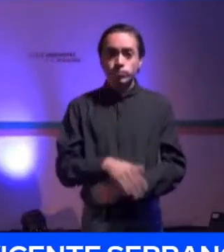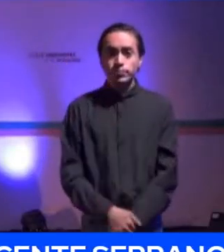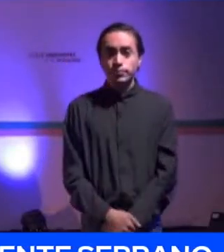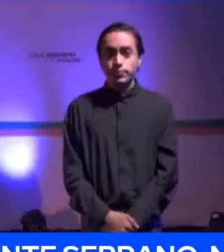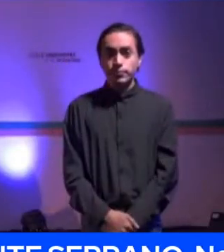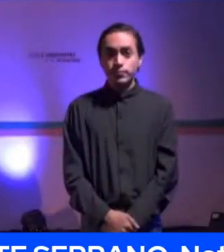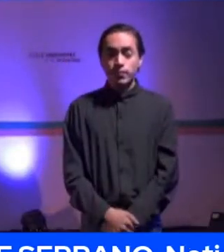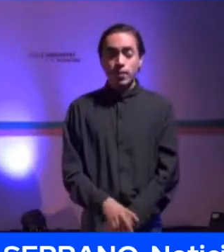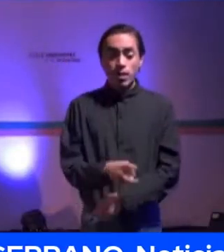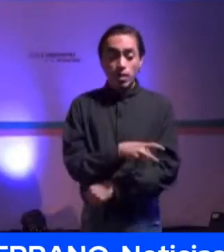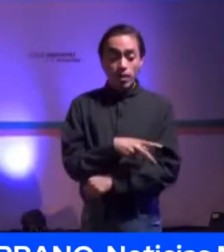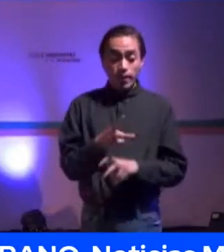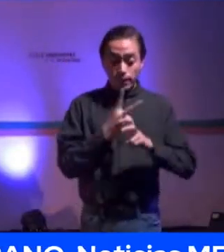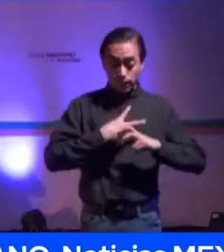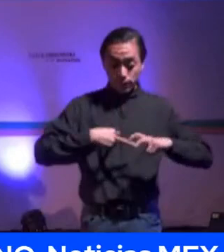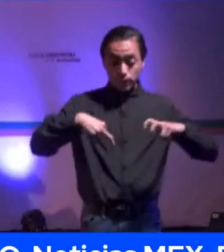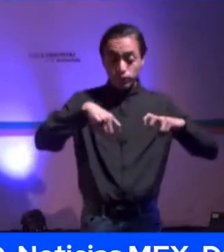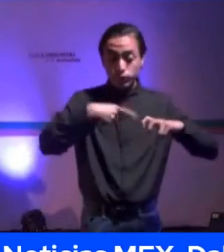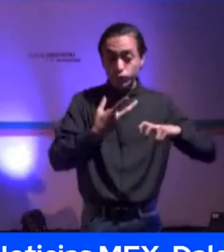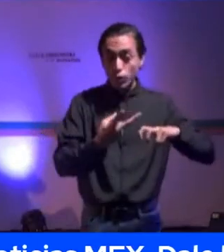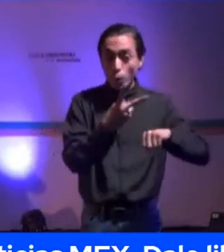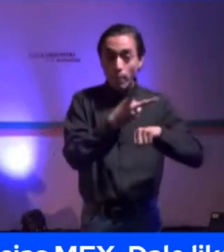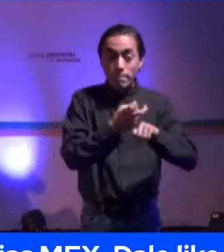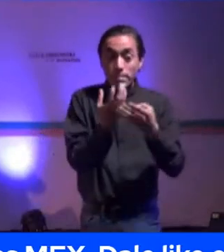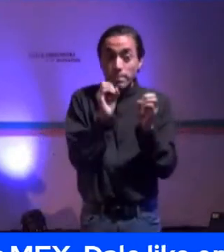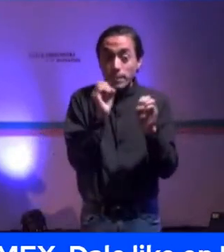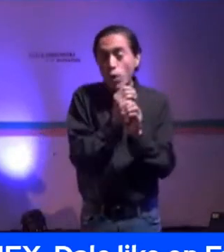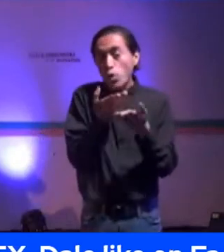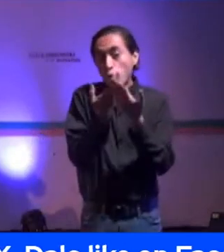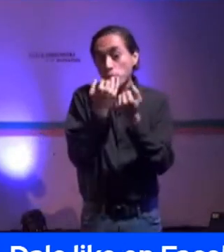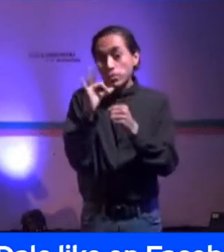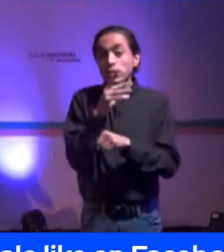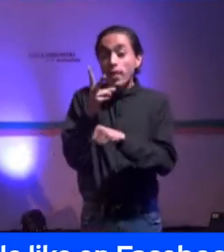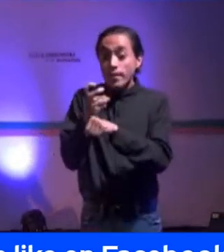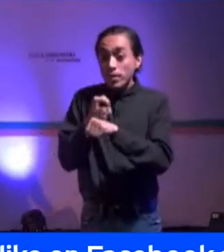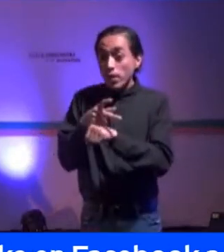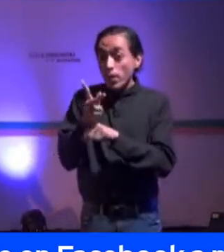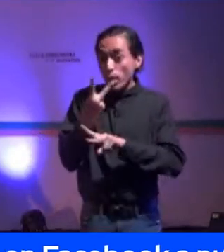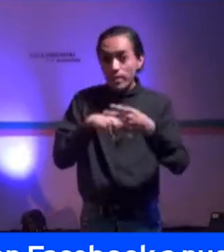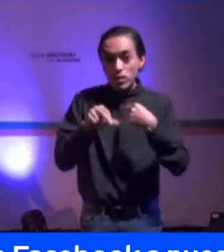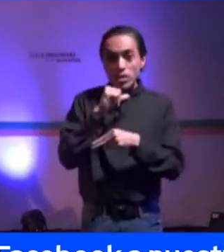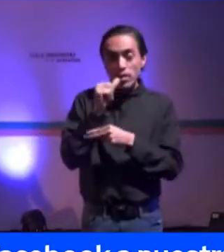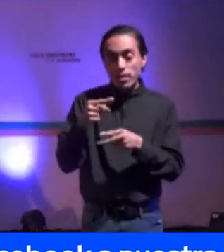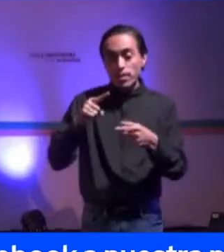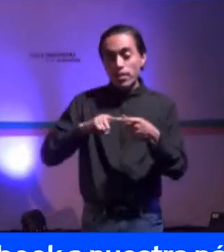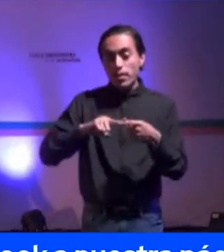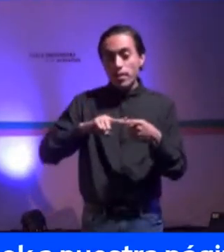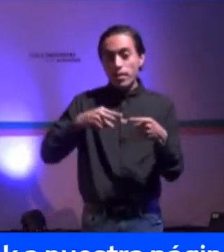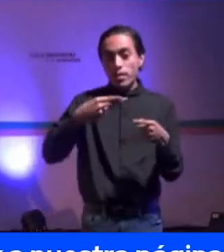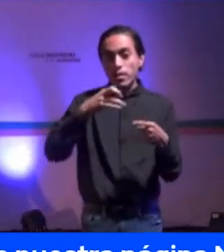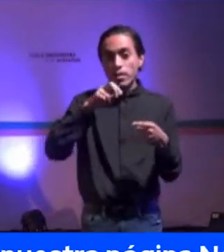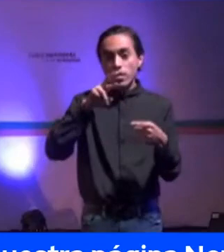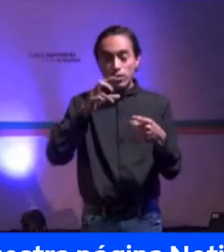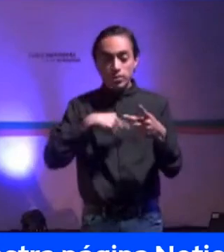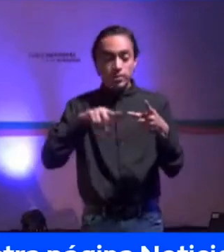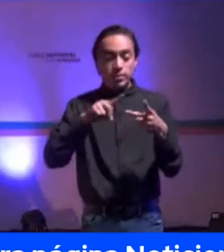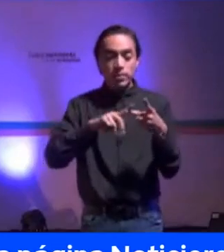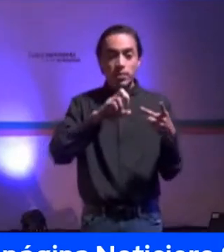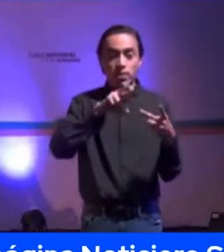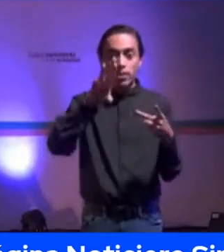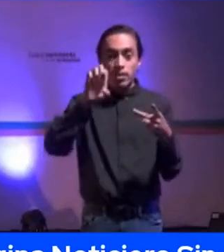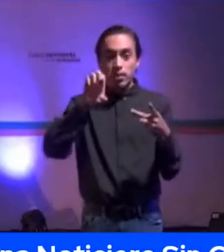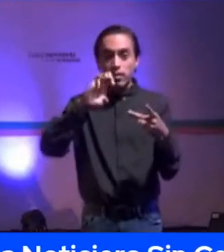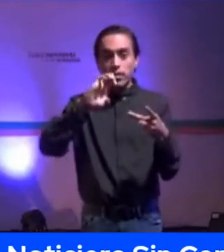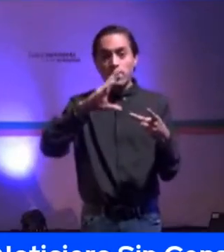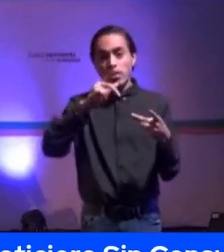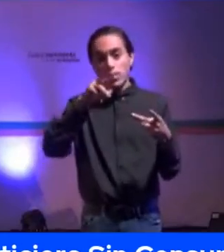a este panel no invitaron, o no sé si lo invitaron y no vinieron, Héctor Aguilar Camín, Enrique Krause.